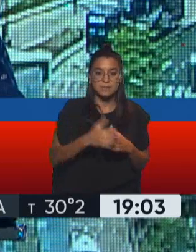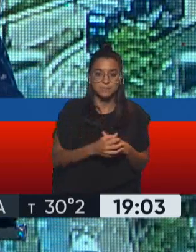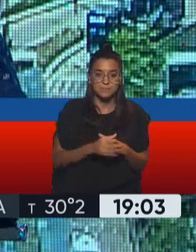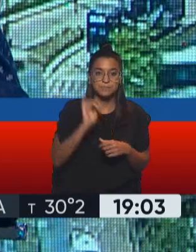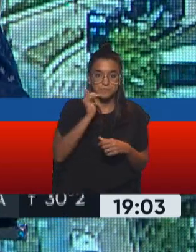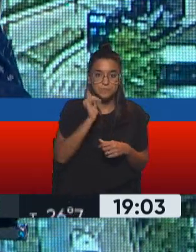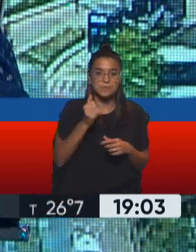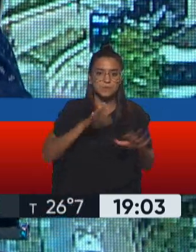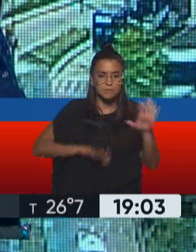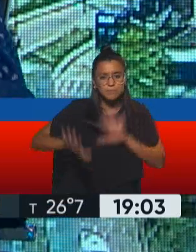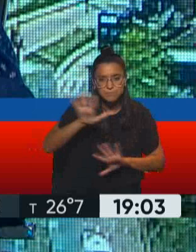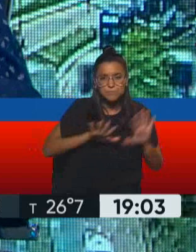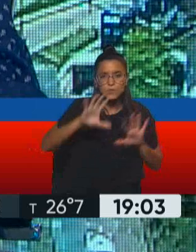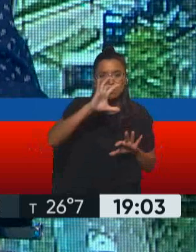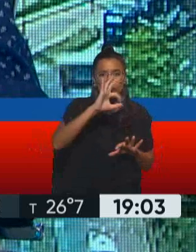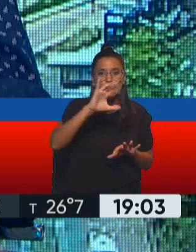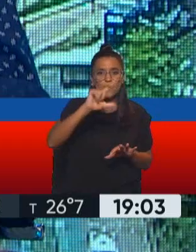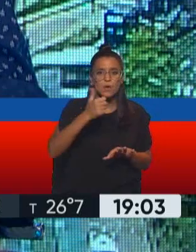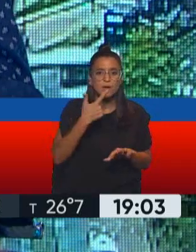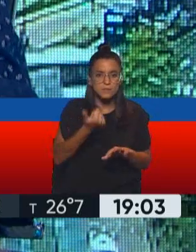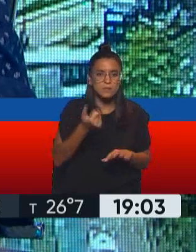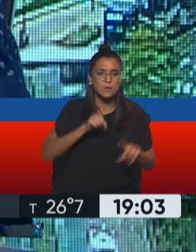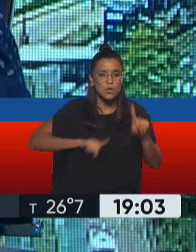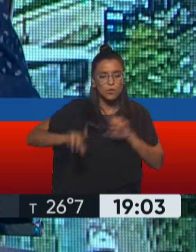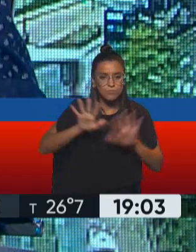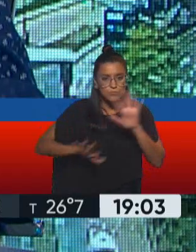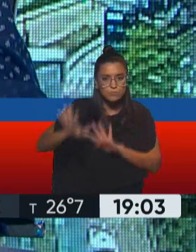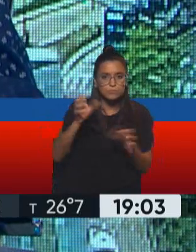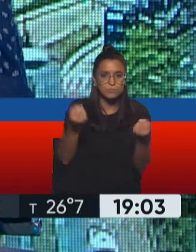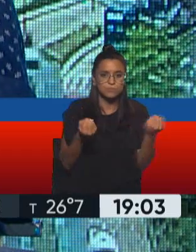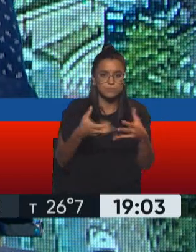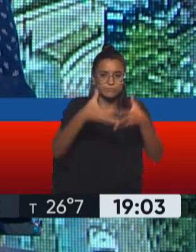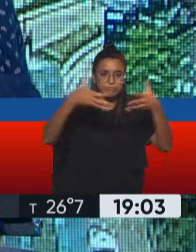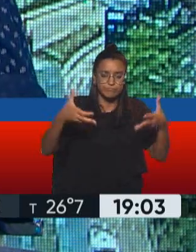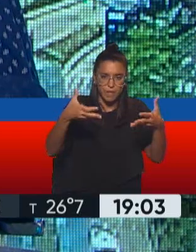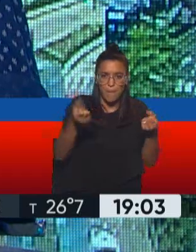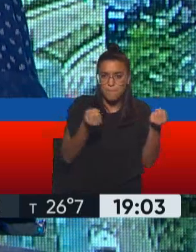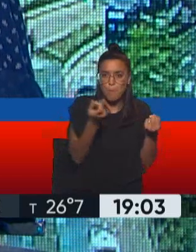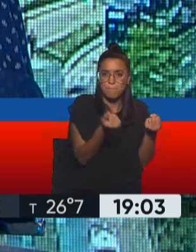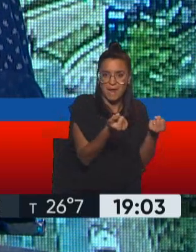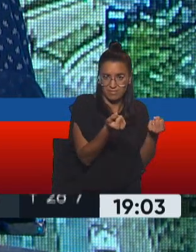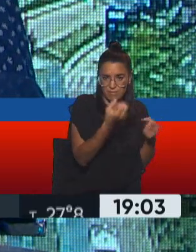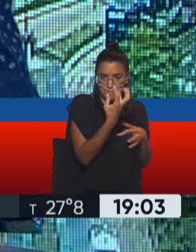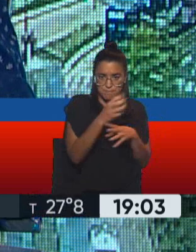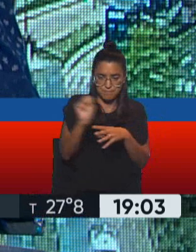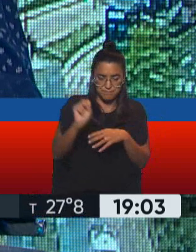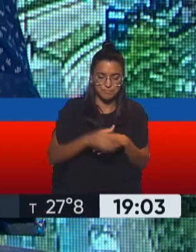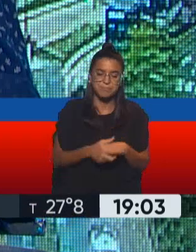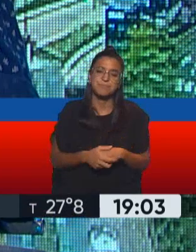exactamente. Era de logística con Ocasa, de logística blindada, para ser más exactos.